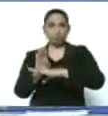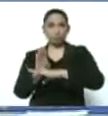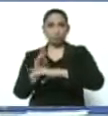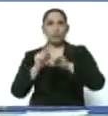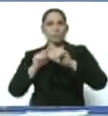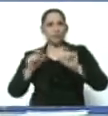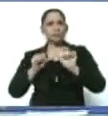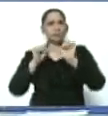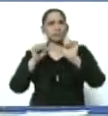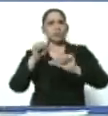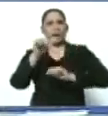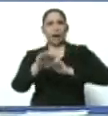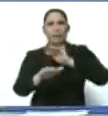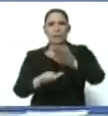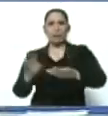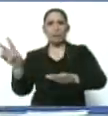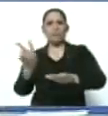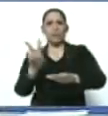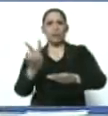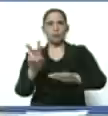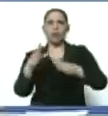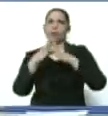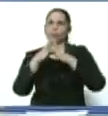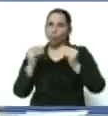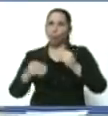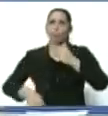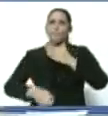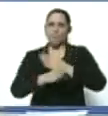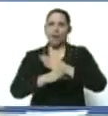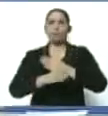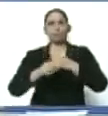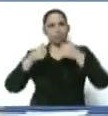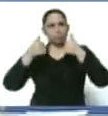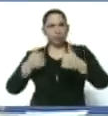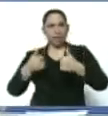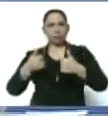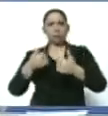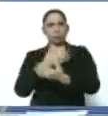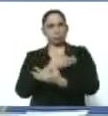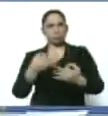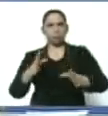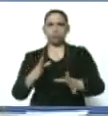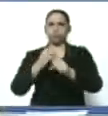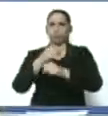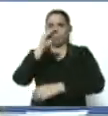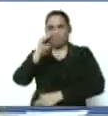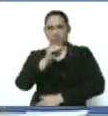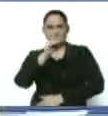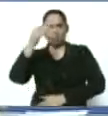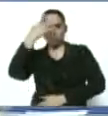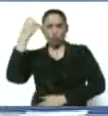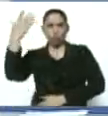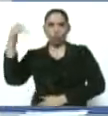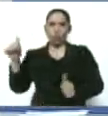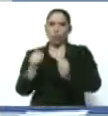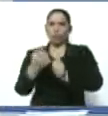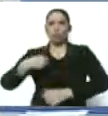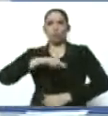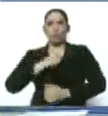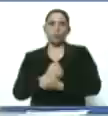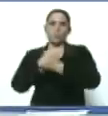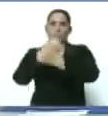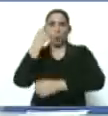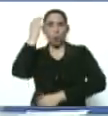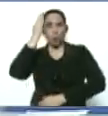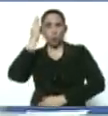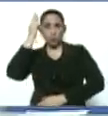para seguir avanzando. Venezuela, todo va a salir bien, tengan la seguridad. Con las bendiciones de Dios, con nuestro amor y el